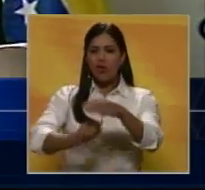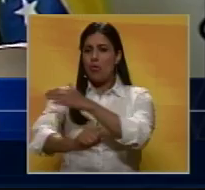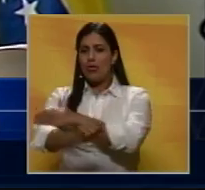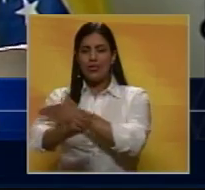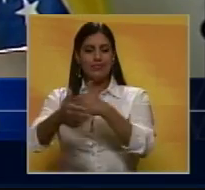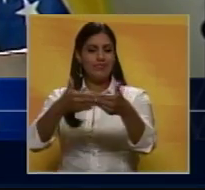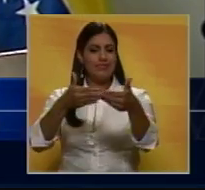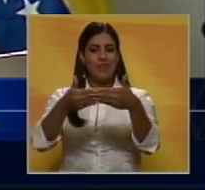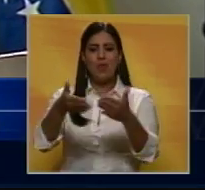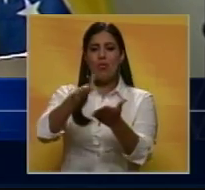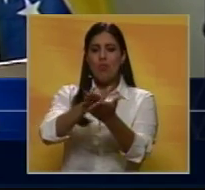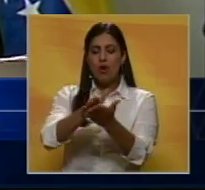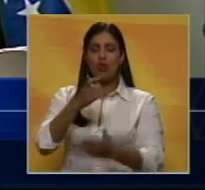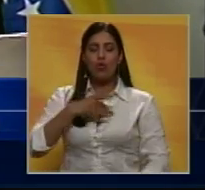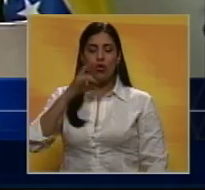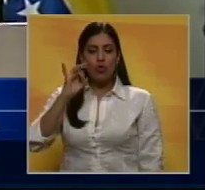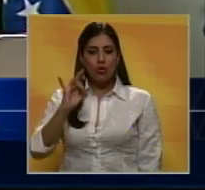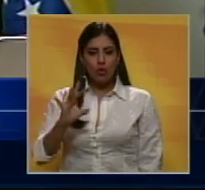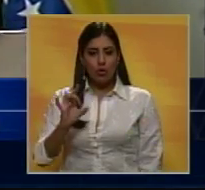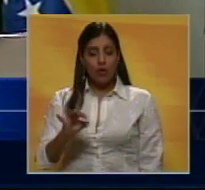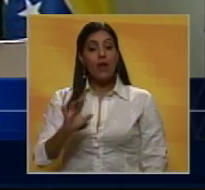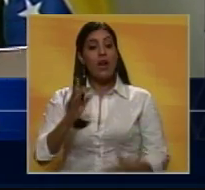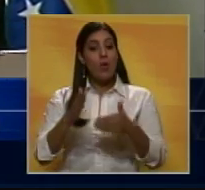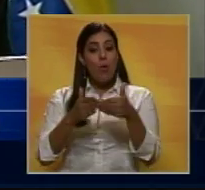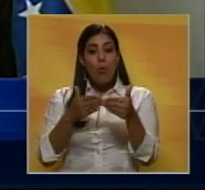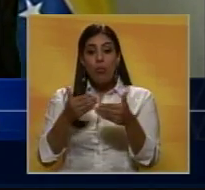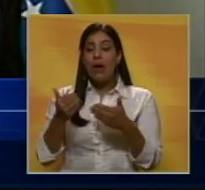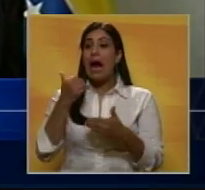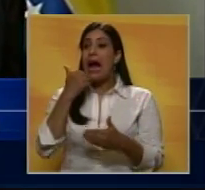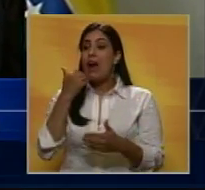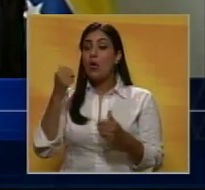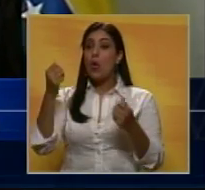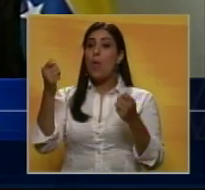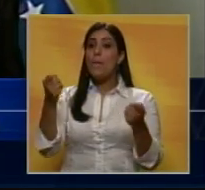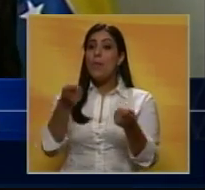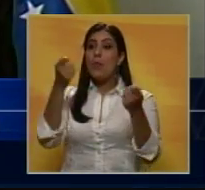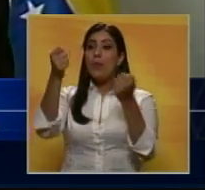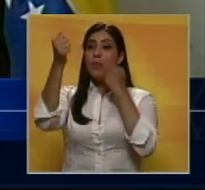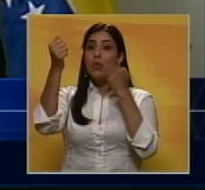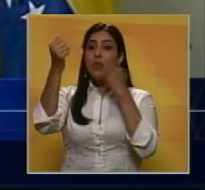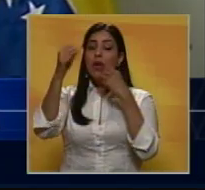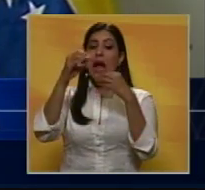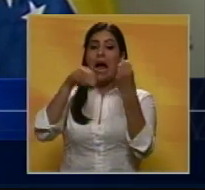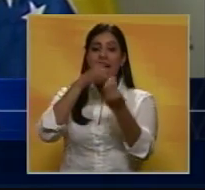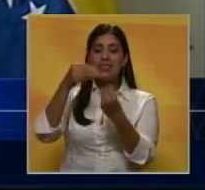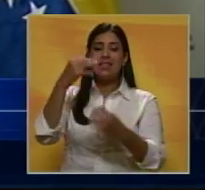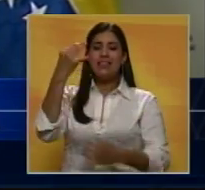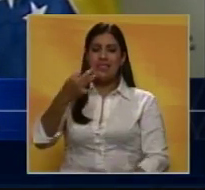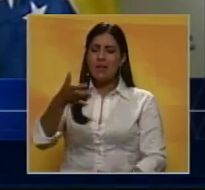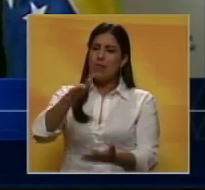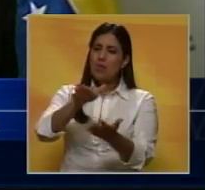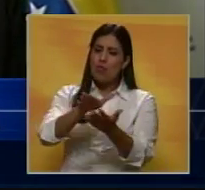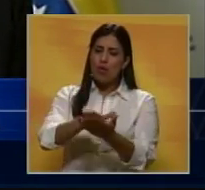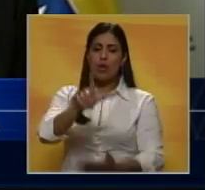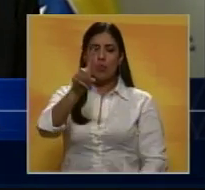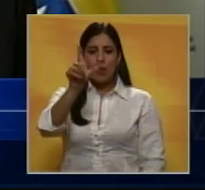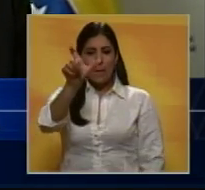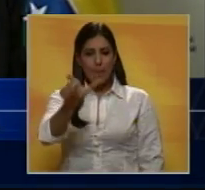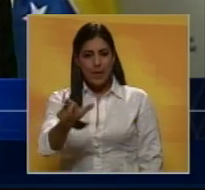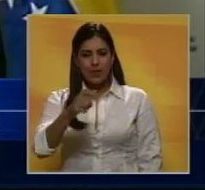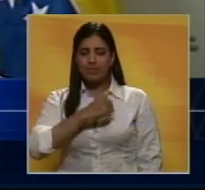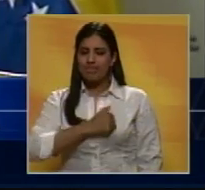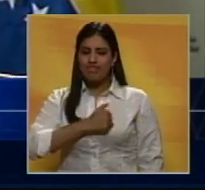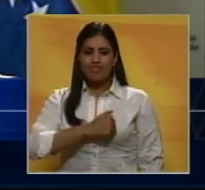de oposición. En cualquier manifestación pública o en cualquier acción, siempre la muerte de una persona